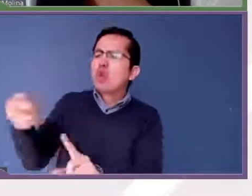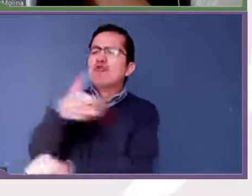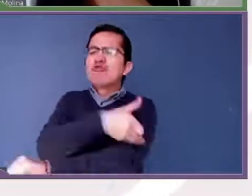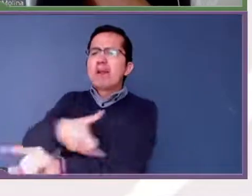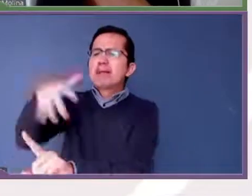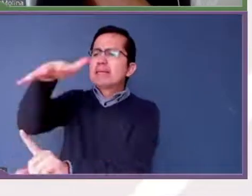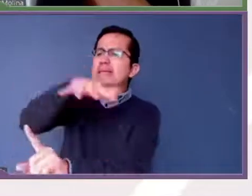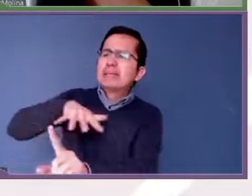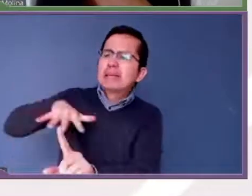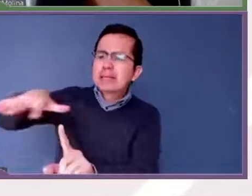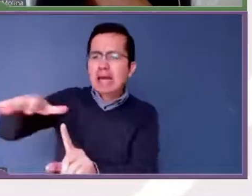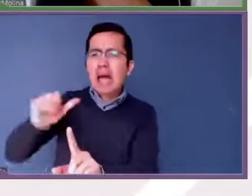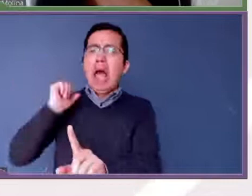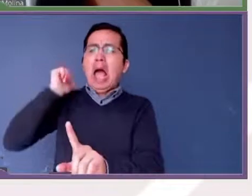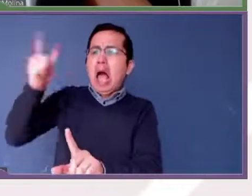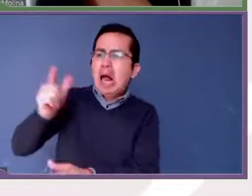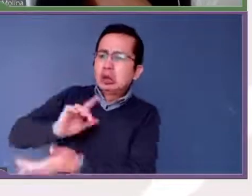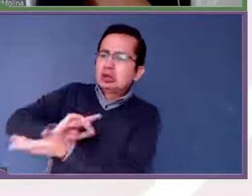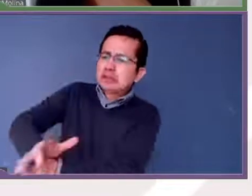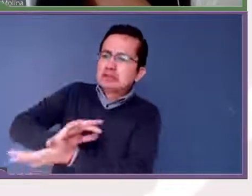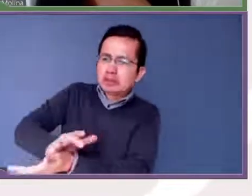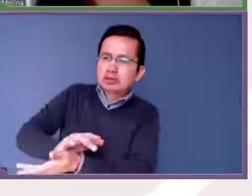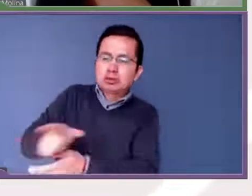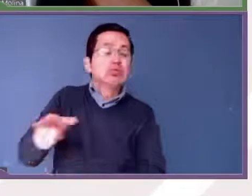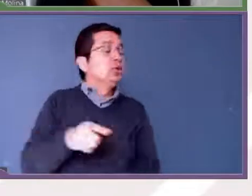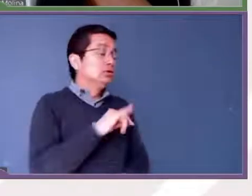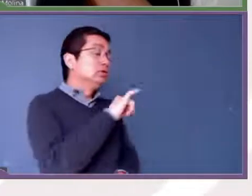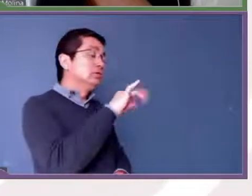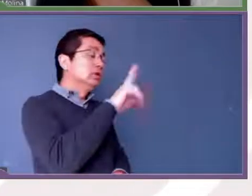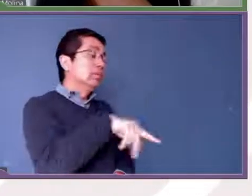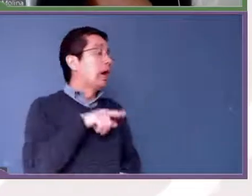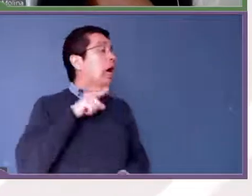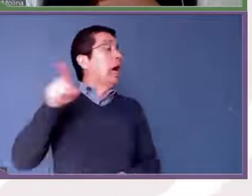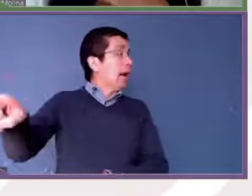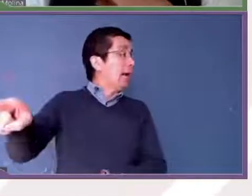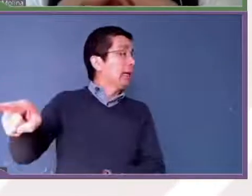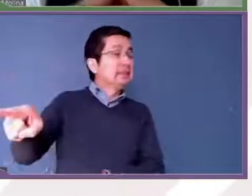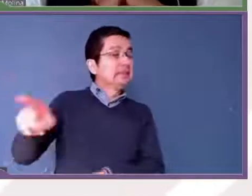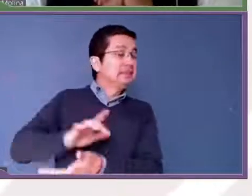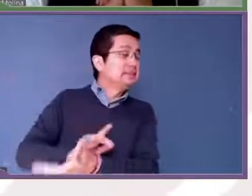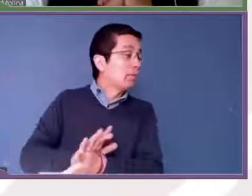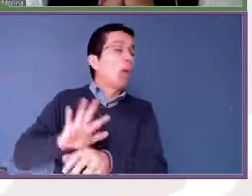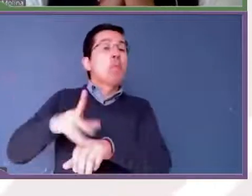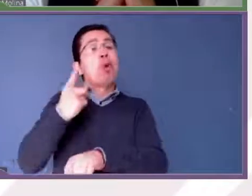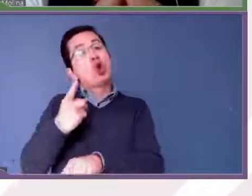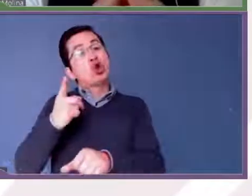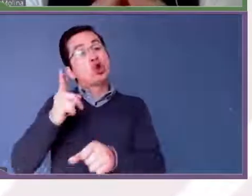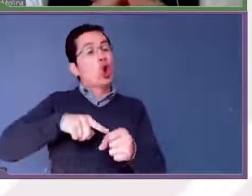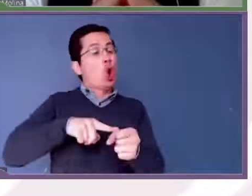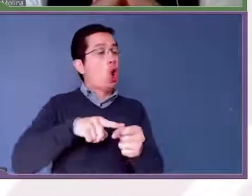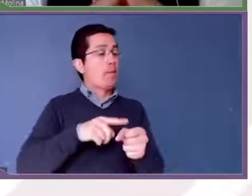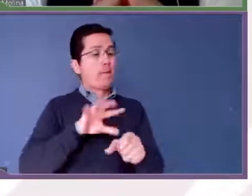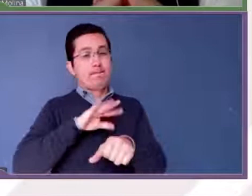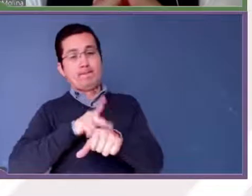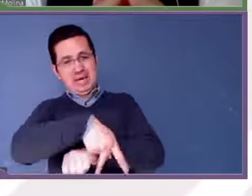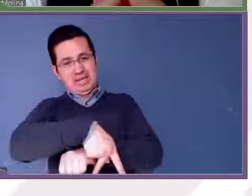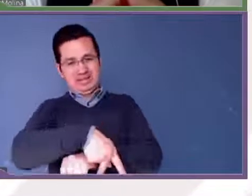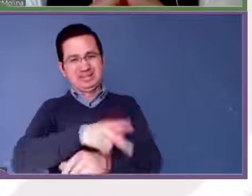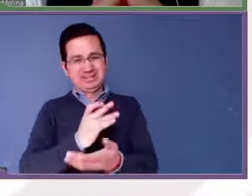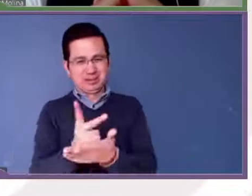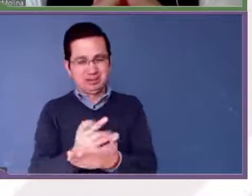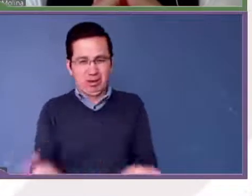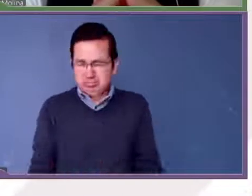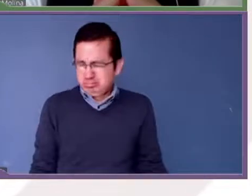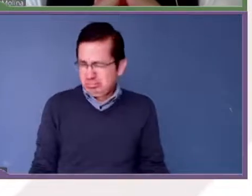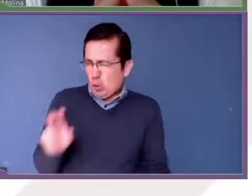lugar otra vez es color de piel, ¿no? Entonces, las personas, y es lo que atribuimos que no haya denuncias, que las